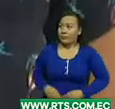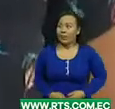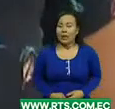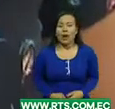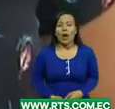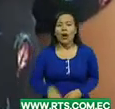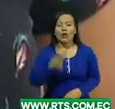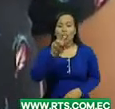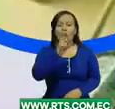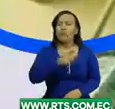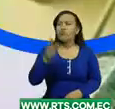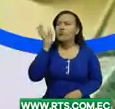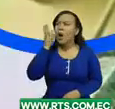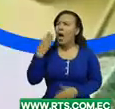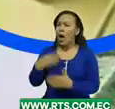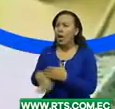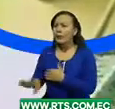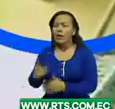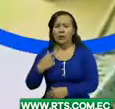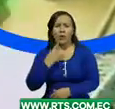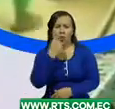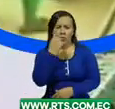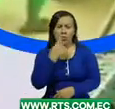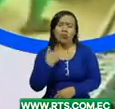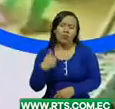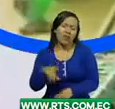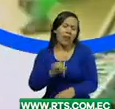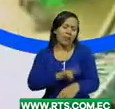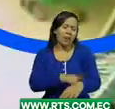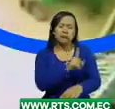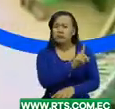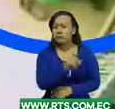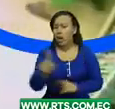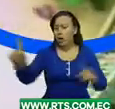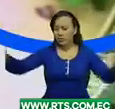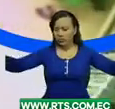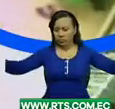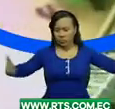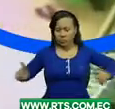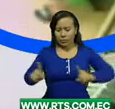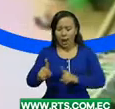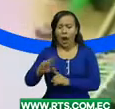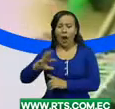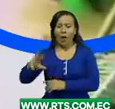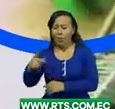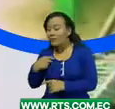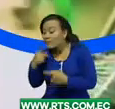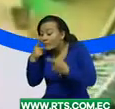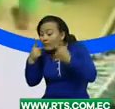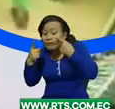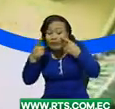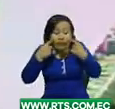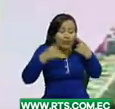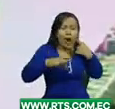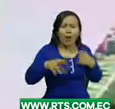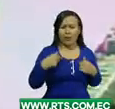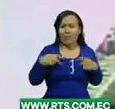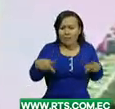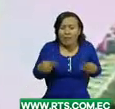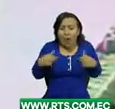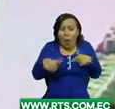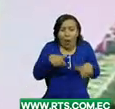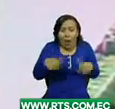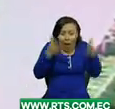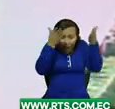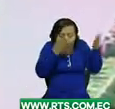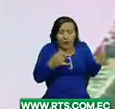Entraron dos mujeres mientras yo fui al baño. Una entró por el lado de ella y la otra por aquí, directamente a ver el teléfono. El baño queda aquí mismo.